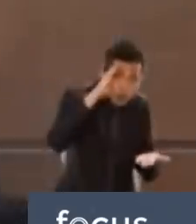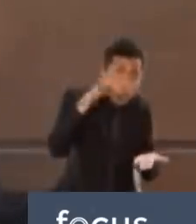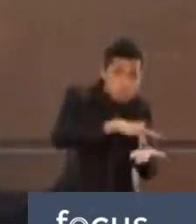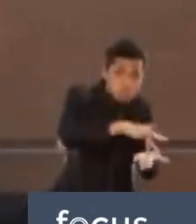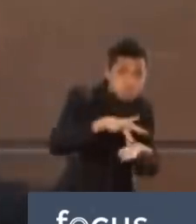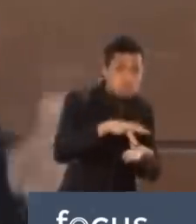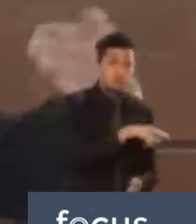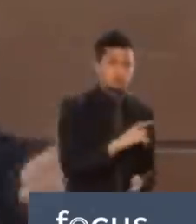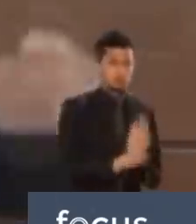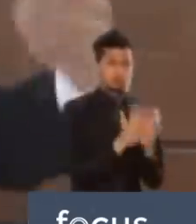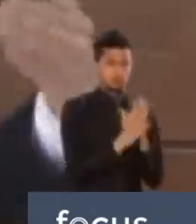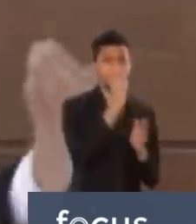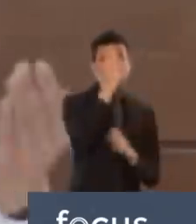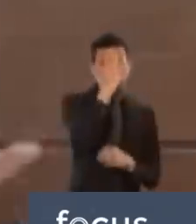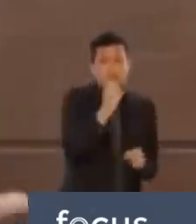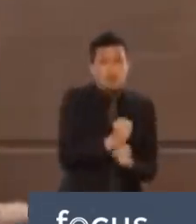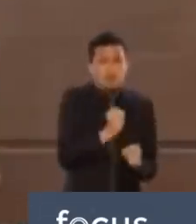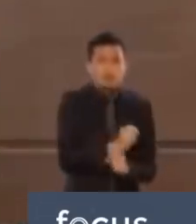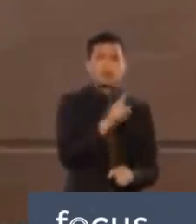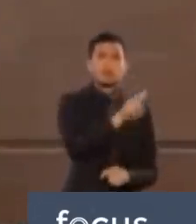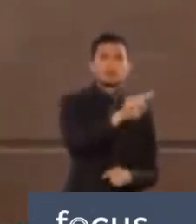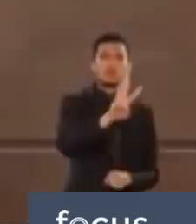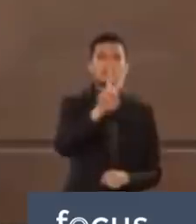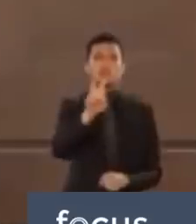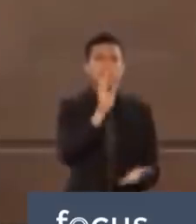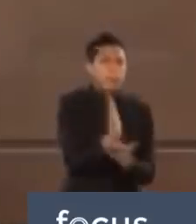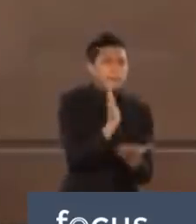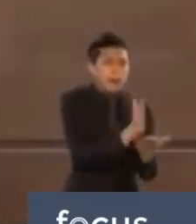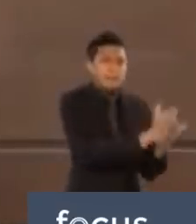conocimiento pleno y trabajo recurrente sobre 137 casos.